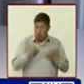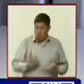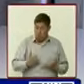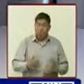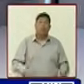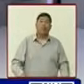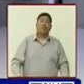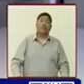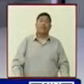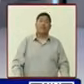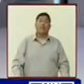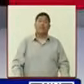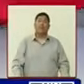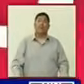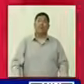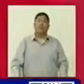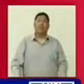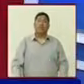usted se lo perdió.